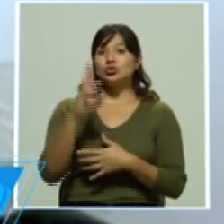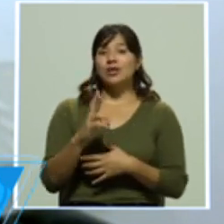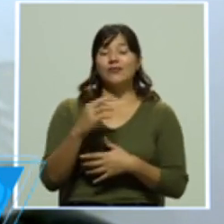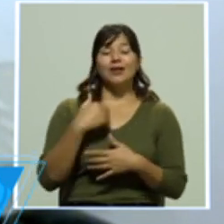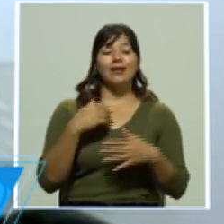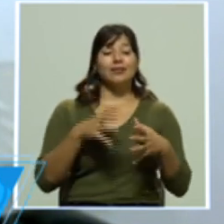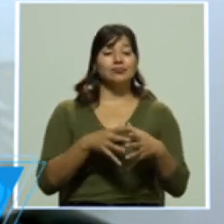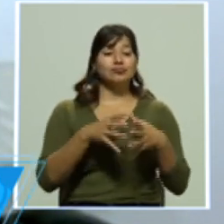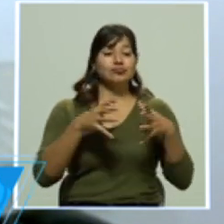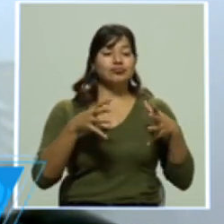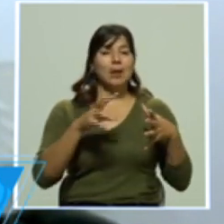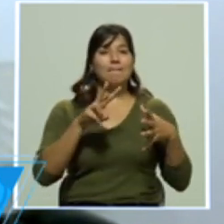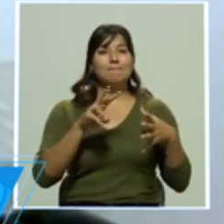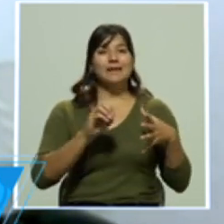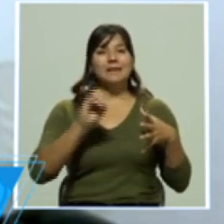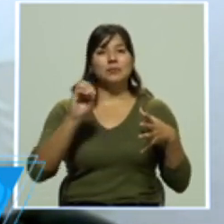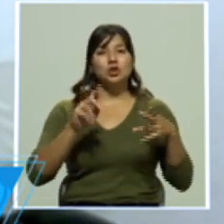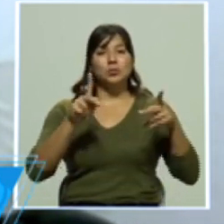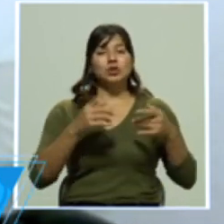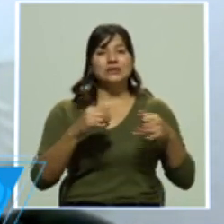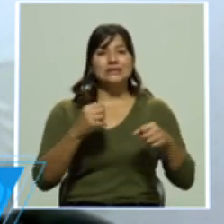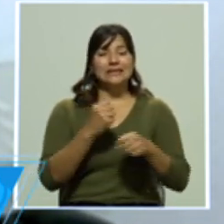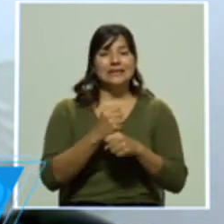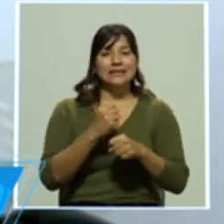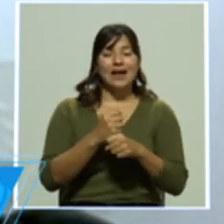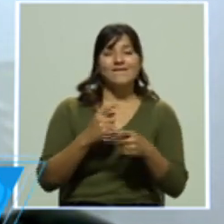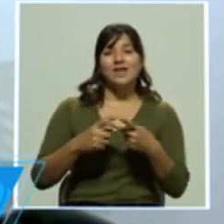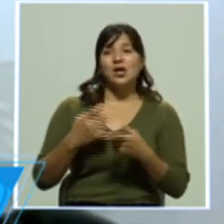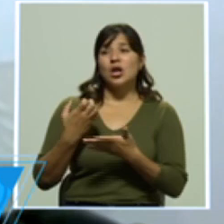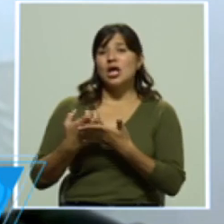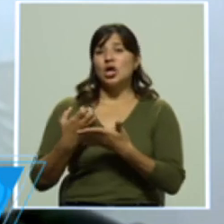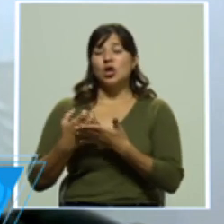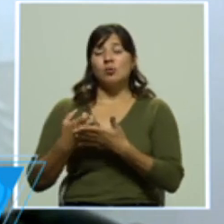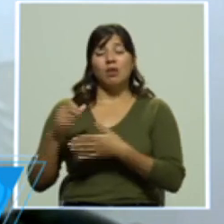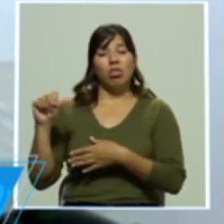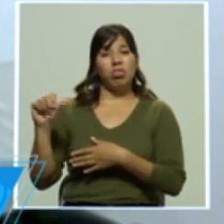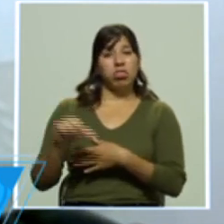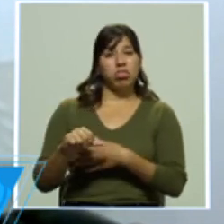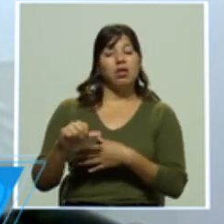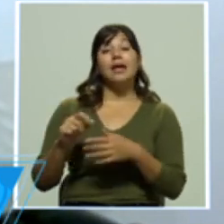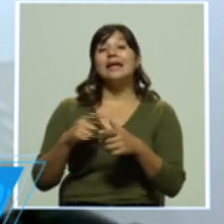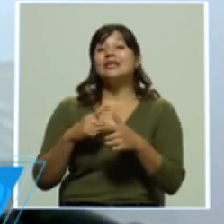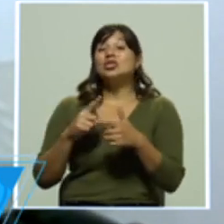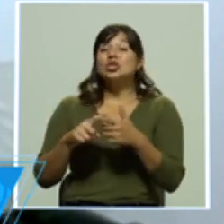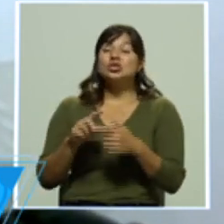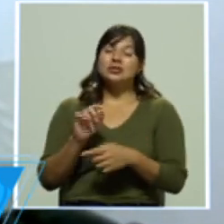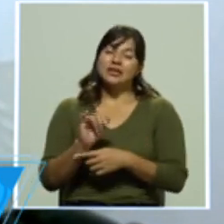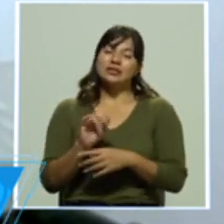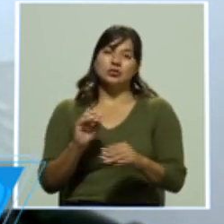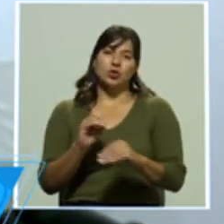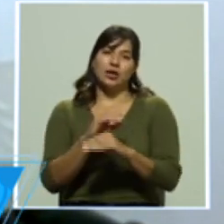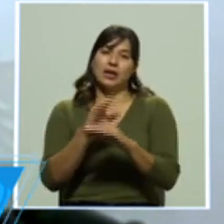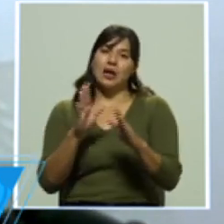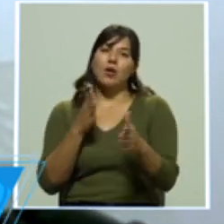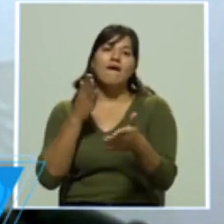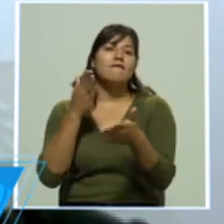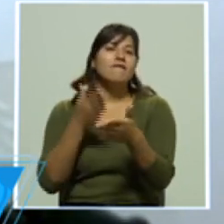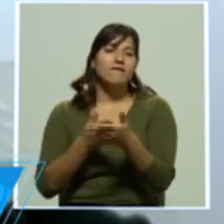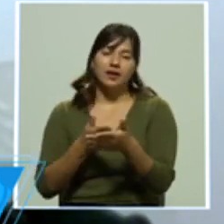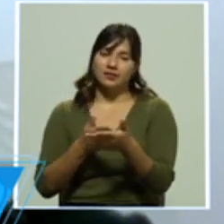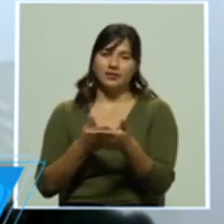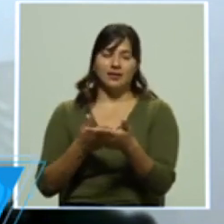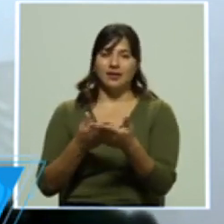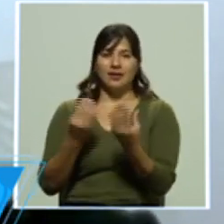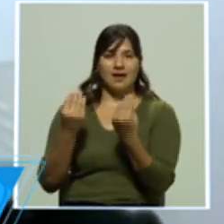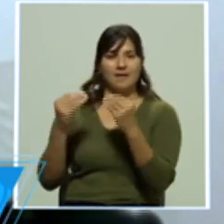el 20%, la actividad económica está muy caída y eso lamentablemente pues, va a traer consecuencias. De hecho,